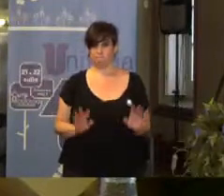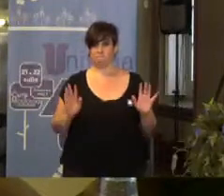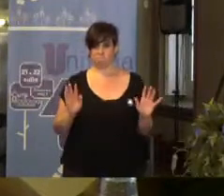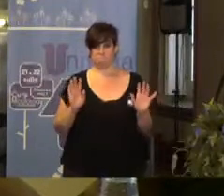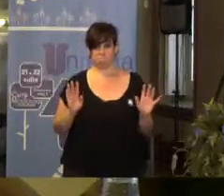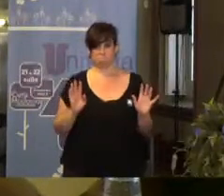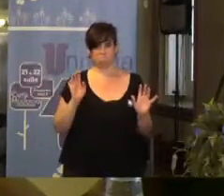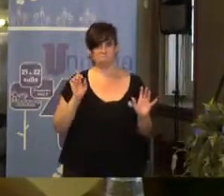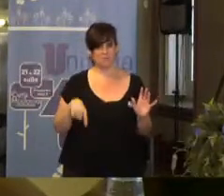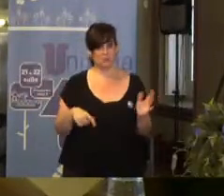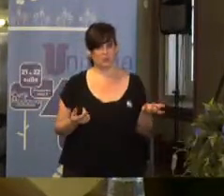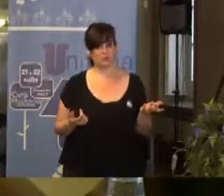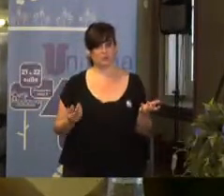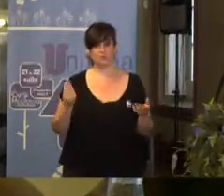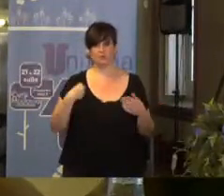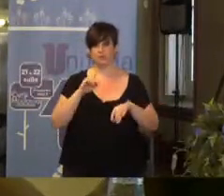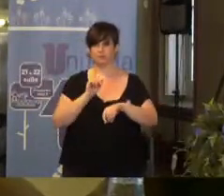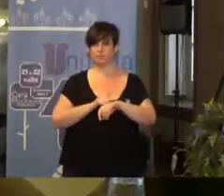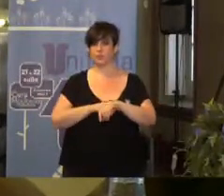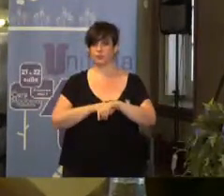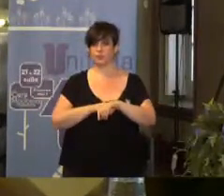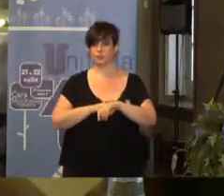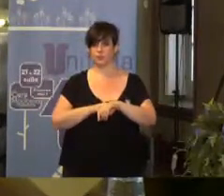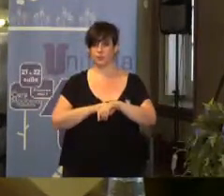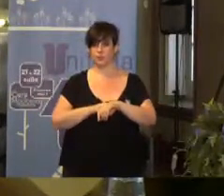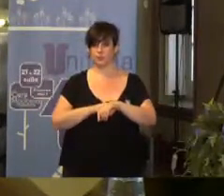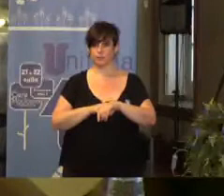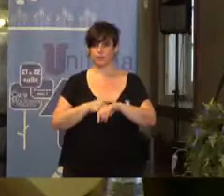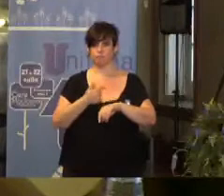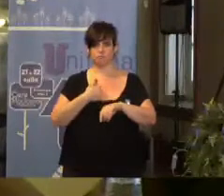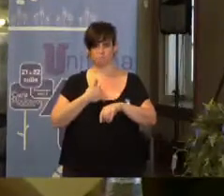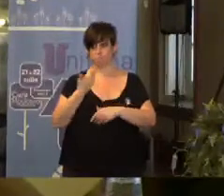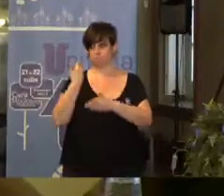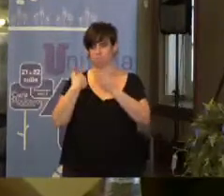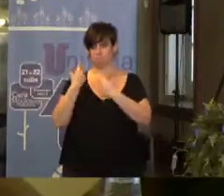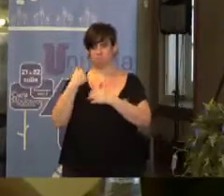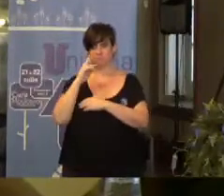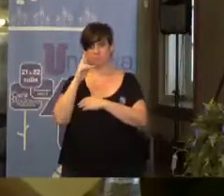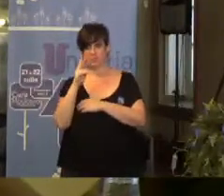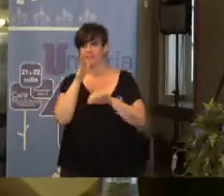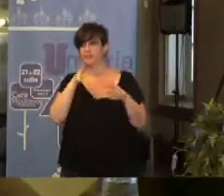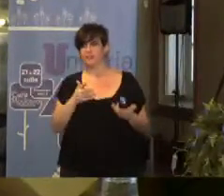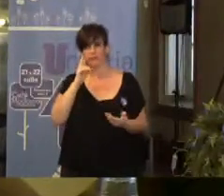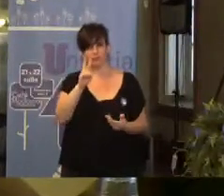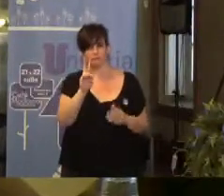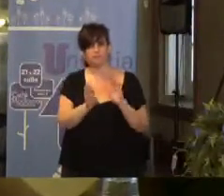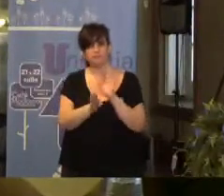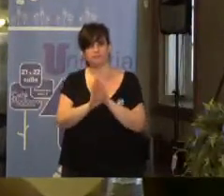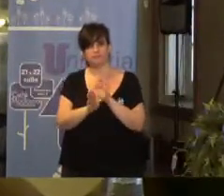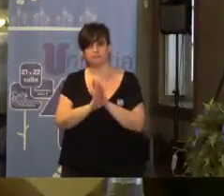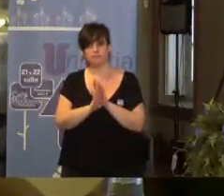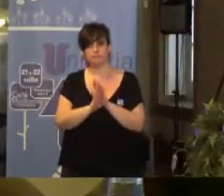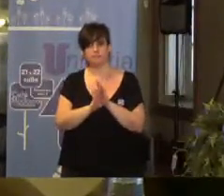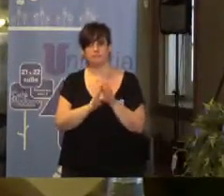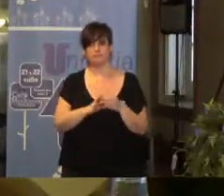tempo, pois eu sempre vía, e sigo vendo e vexo en moita xente, para